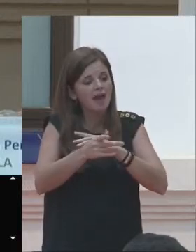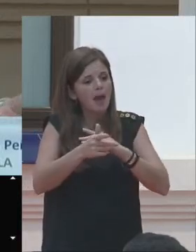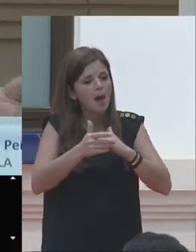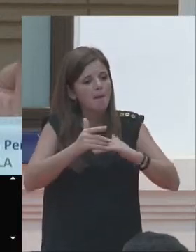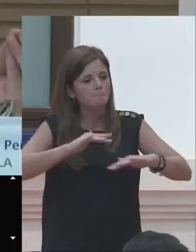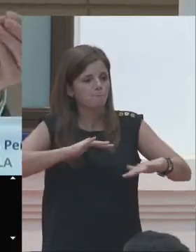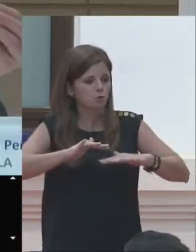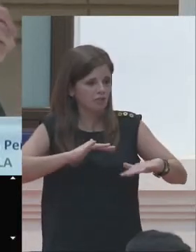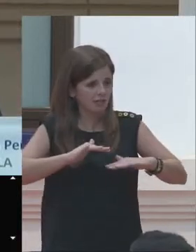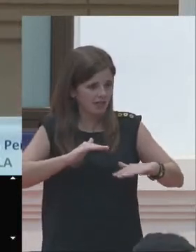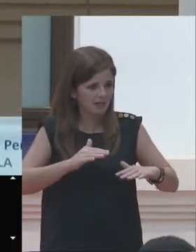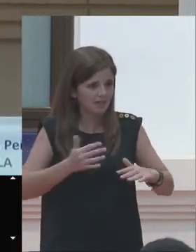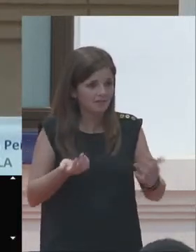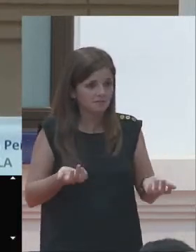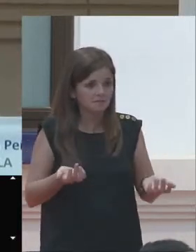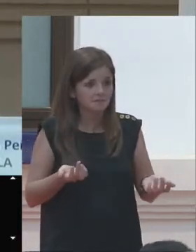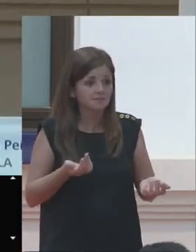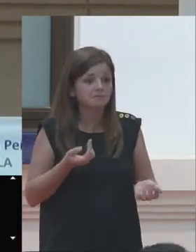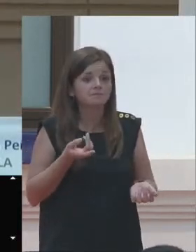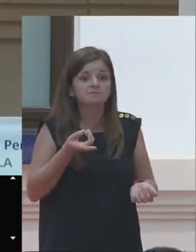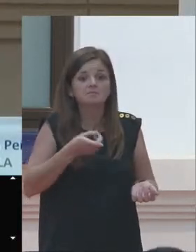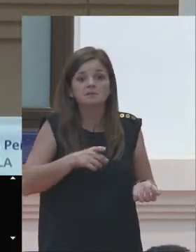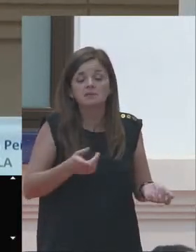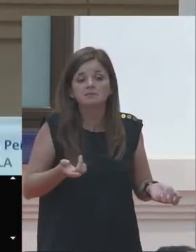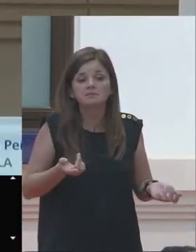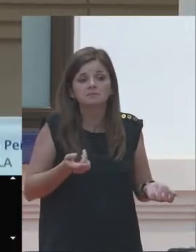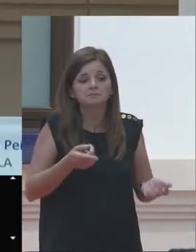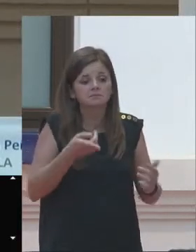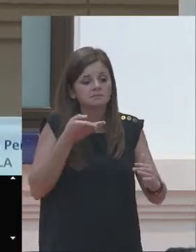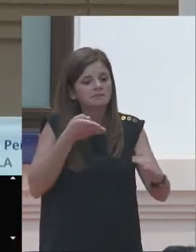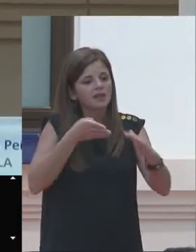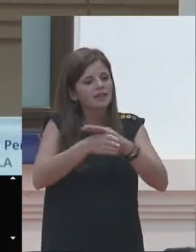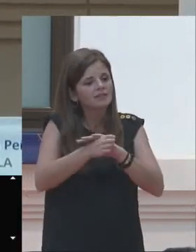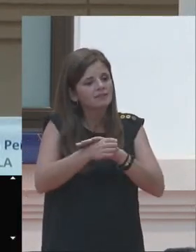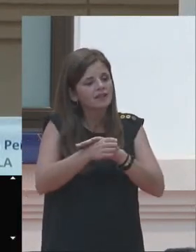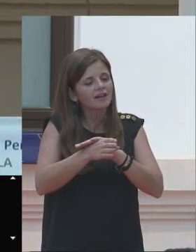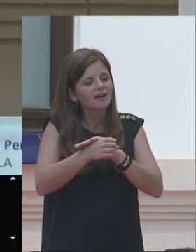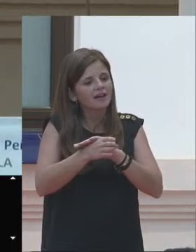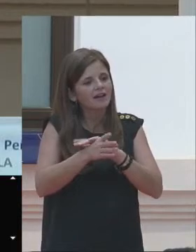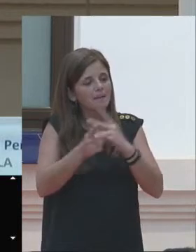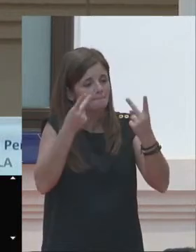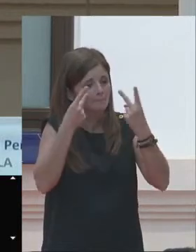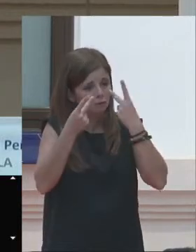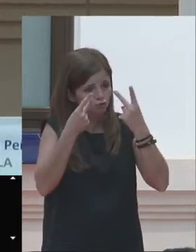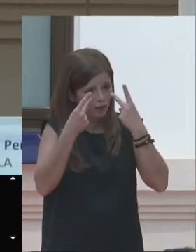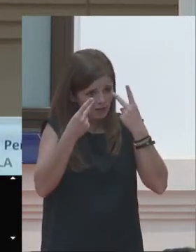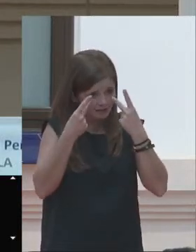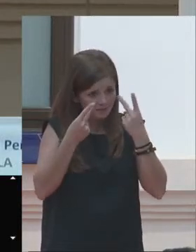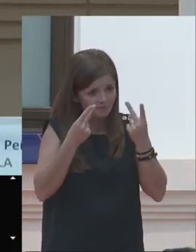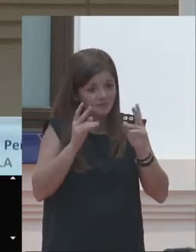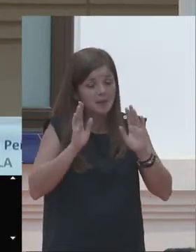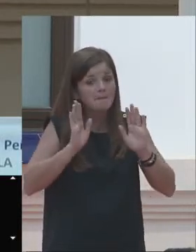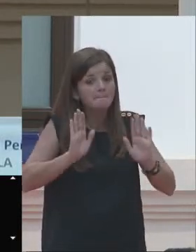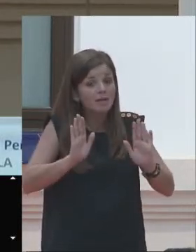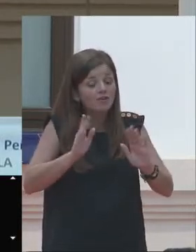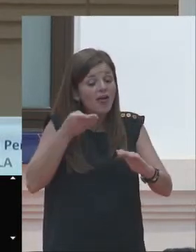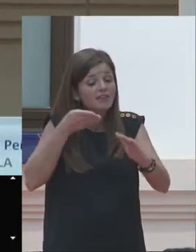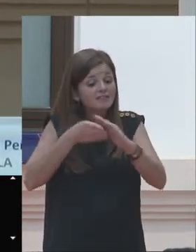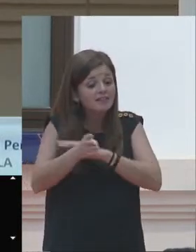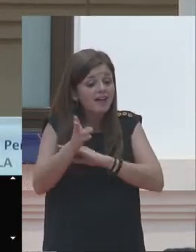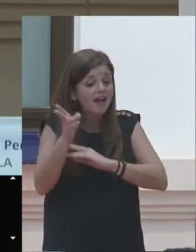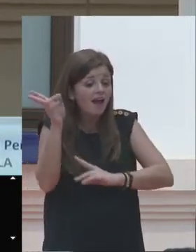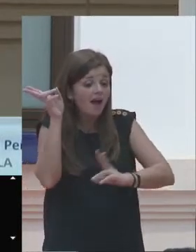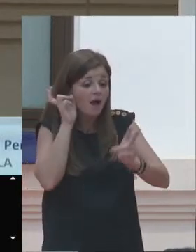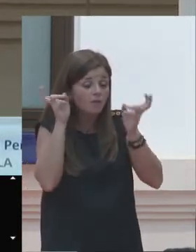motriz, y sin embargo también de alguna manera en accesibilidad visual, pero en accesibilidad